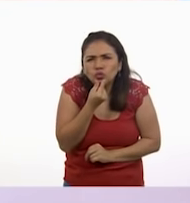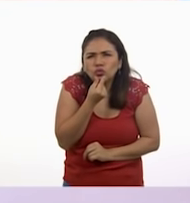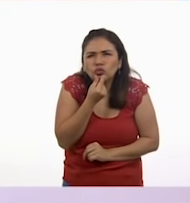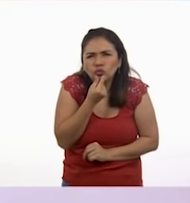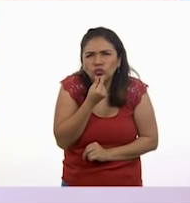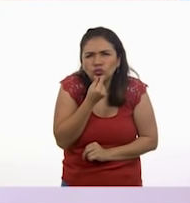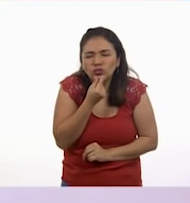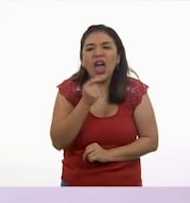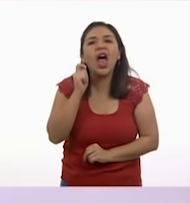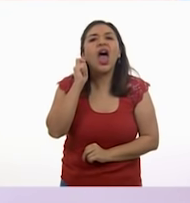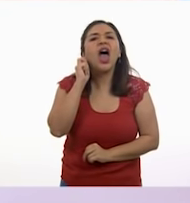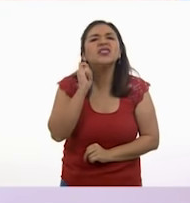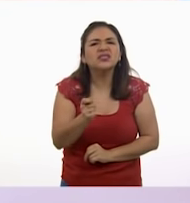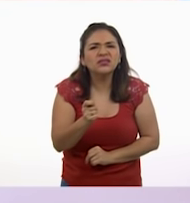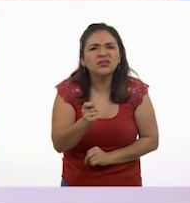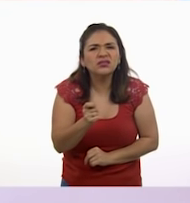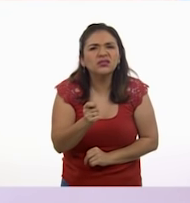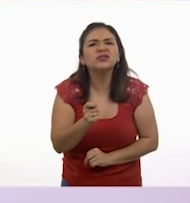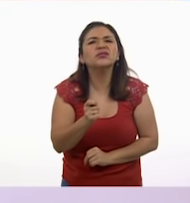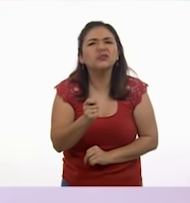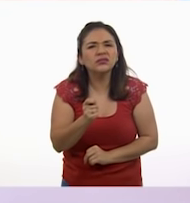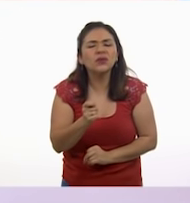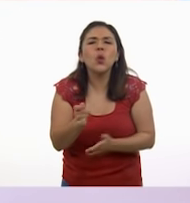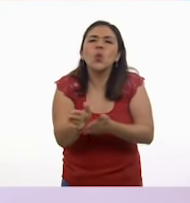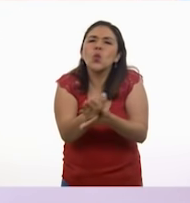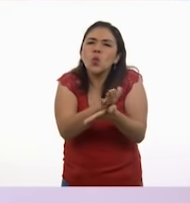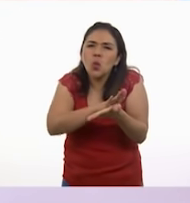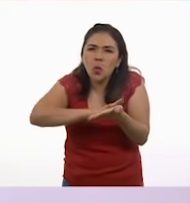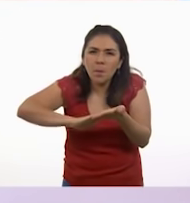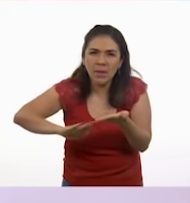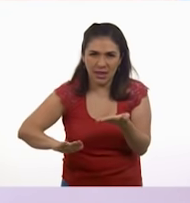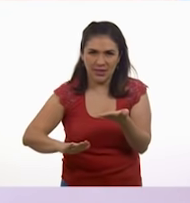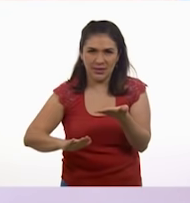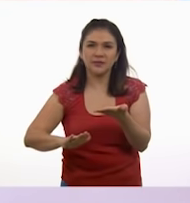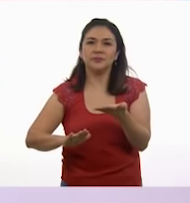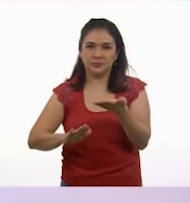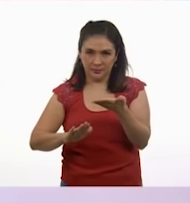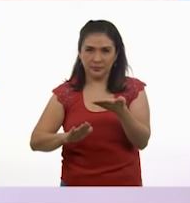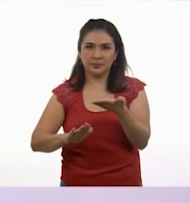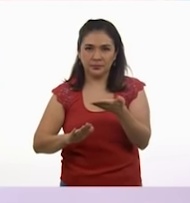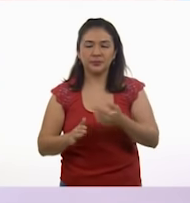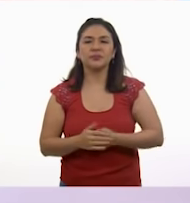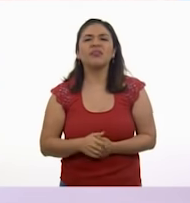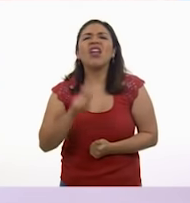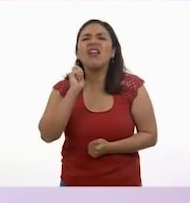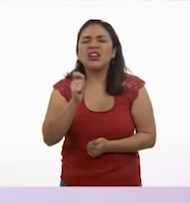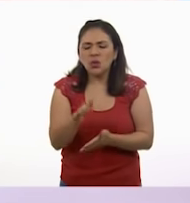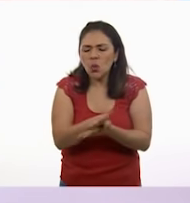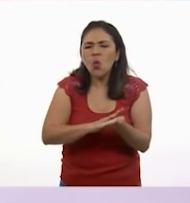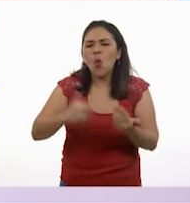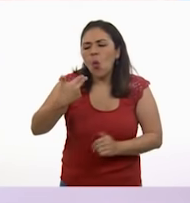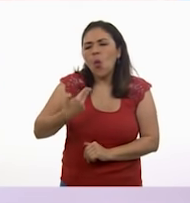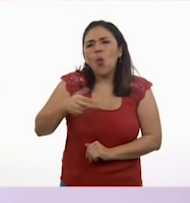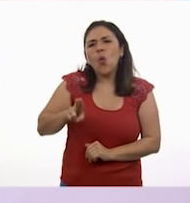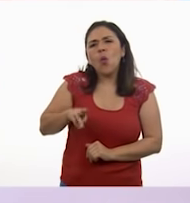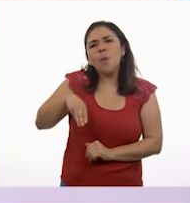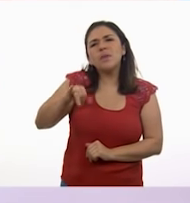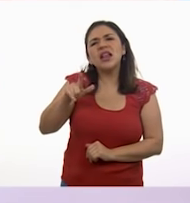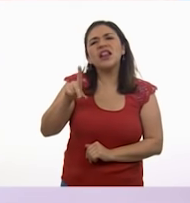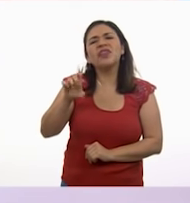represa y fica humildad humildad humildad que la humildad ser una persona